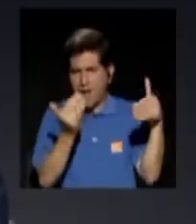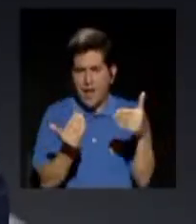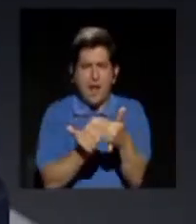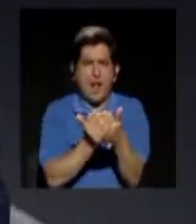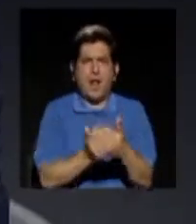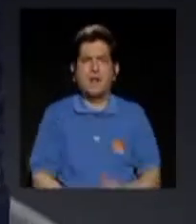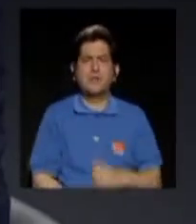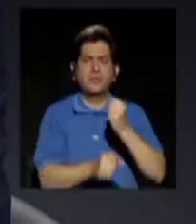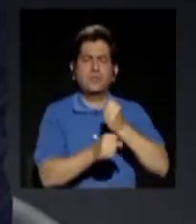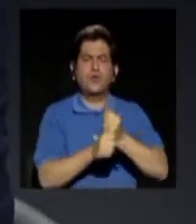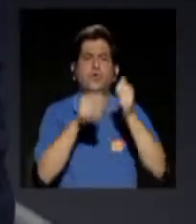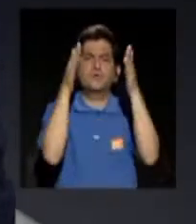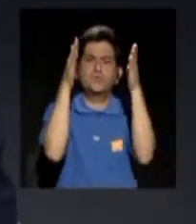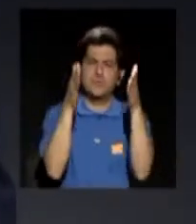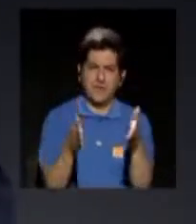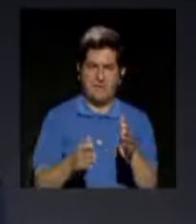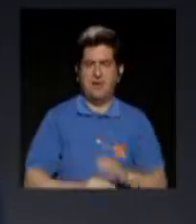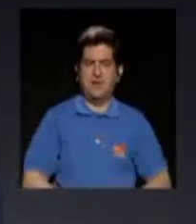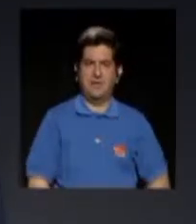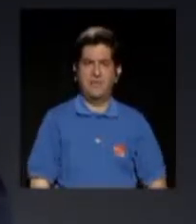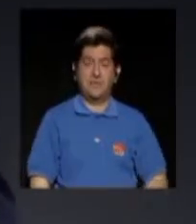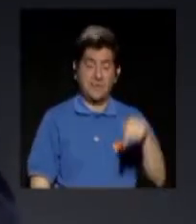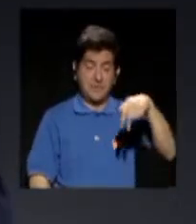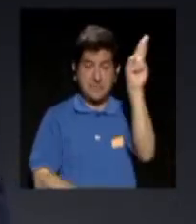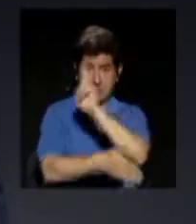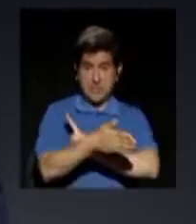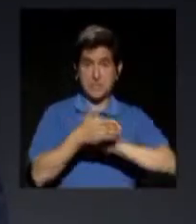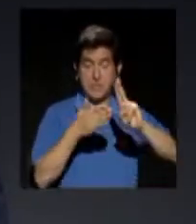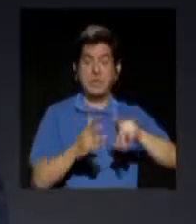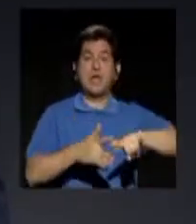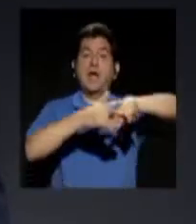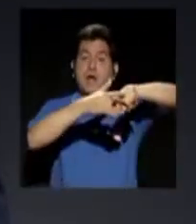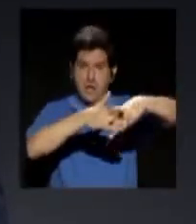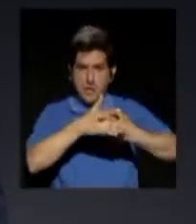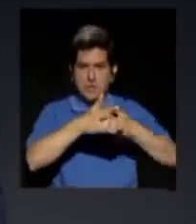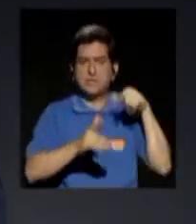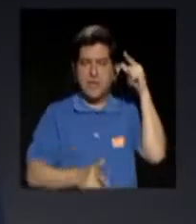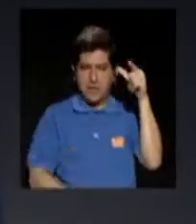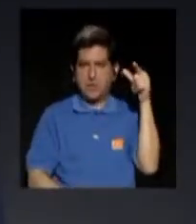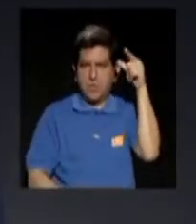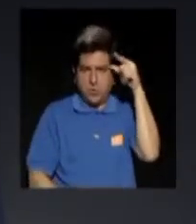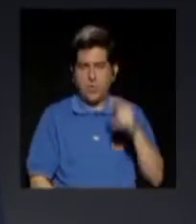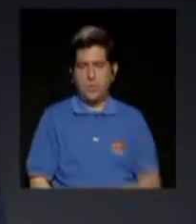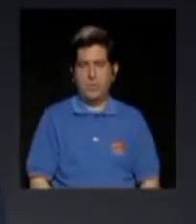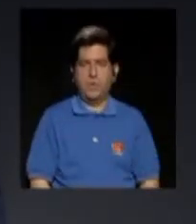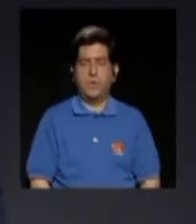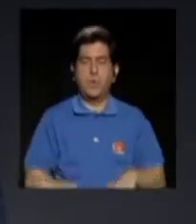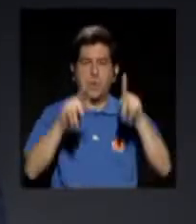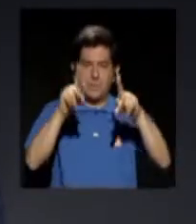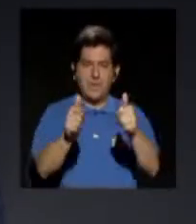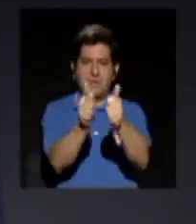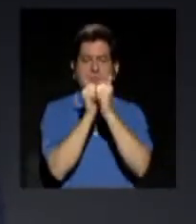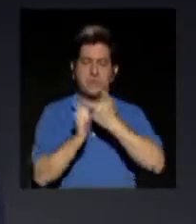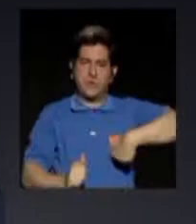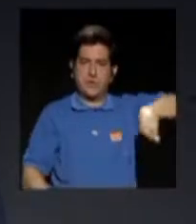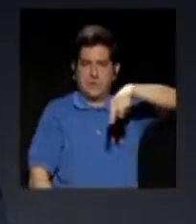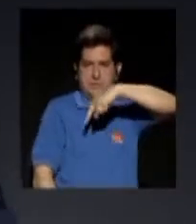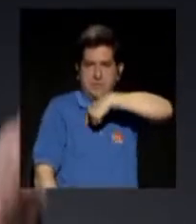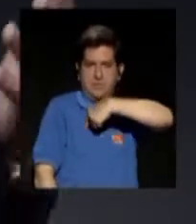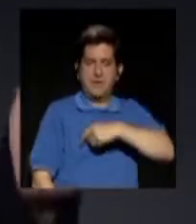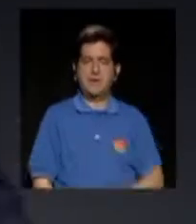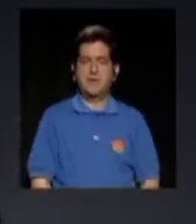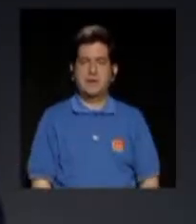los trabajadores de la universidad, empezando por los que nos acompañan